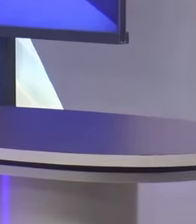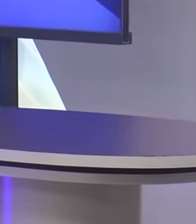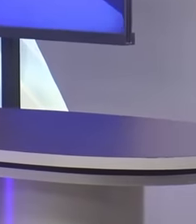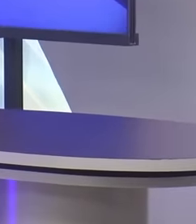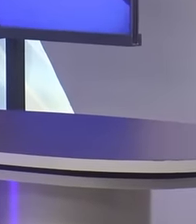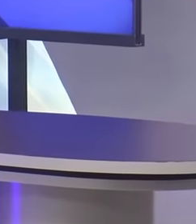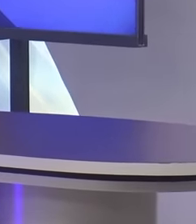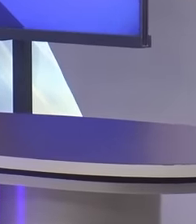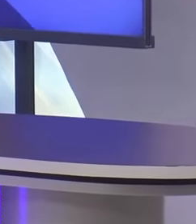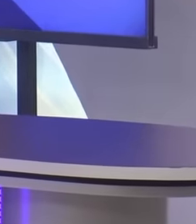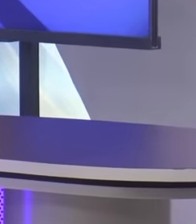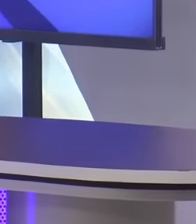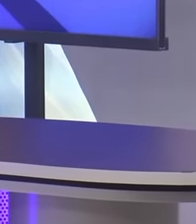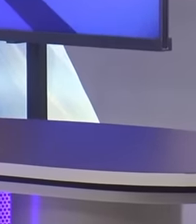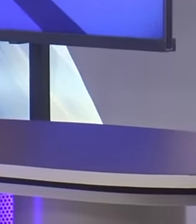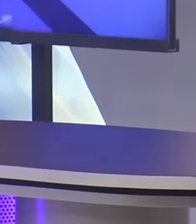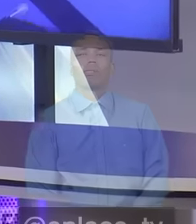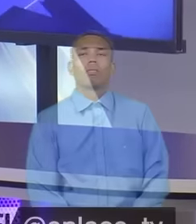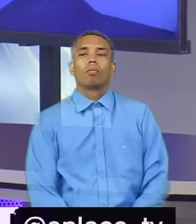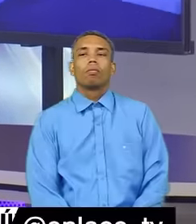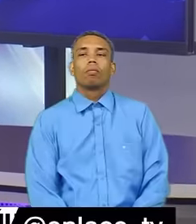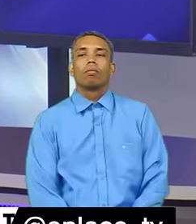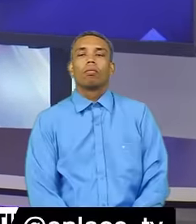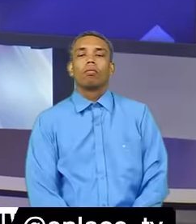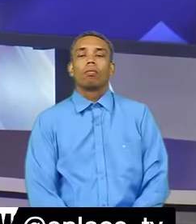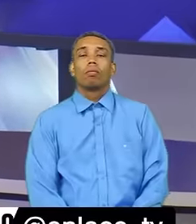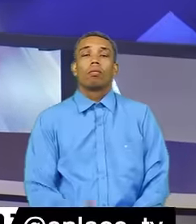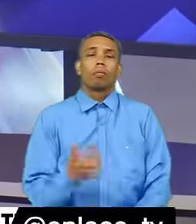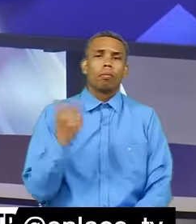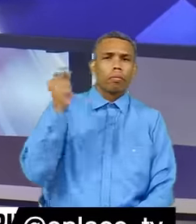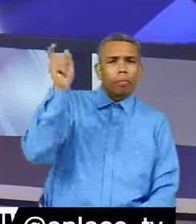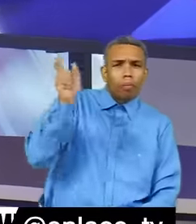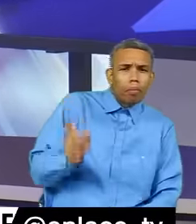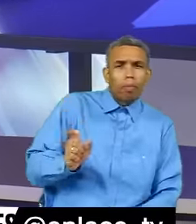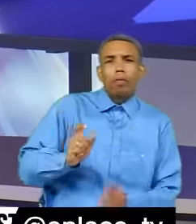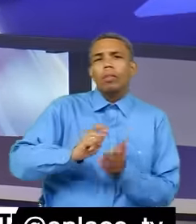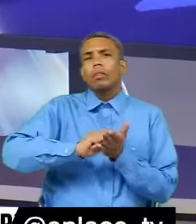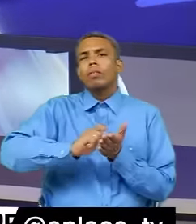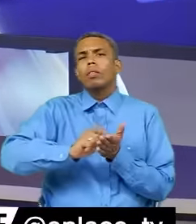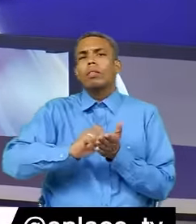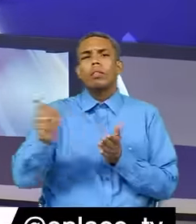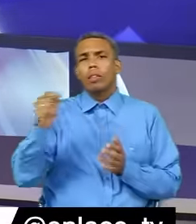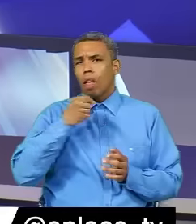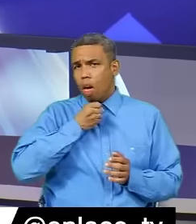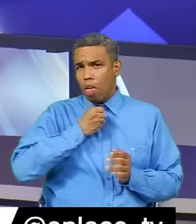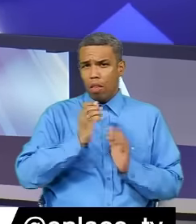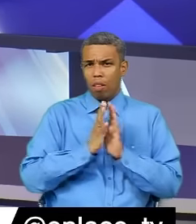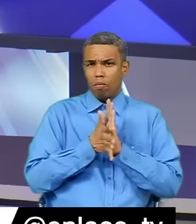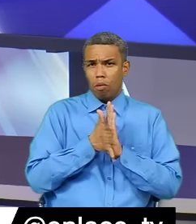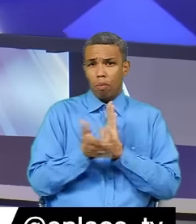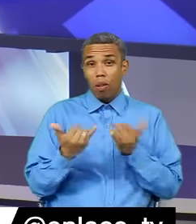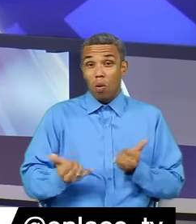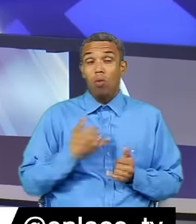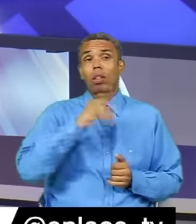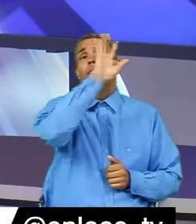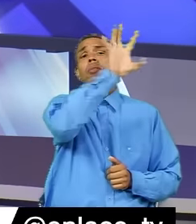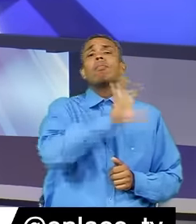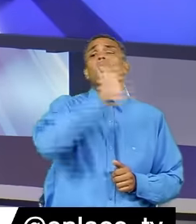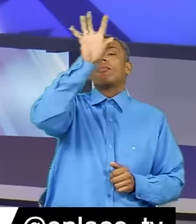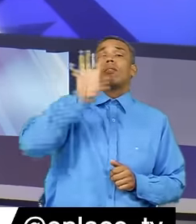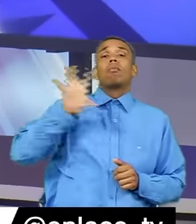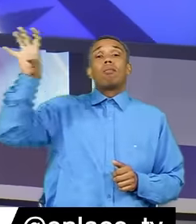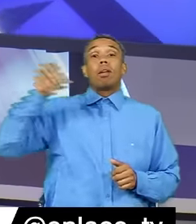Y la periodista Lina Brujés entrega el siguiente informe desde Cartagena, en donde presidentes de diferentes países aseguran que